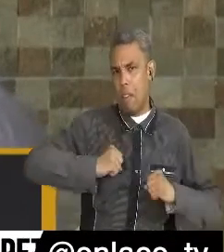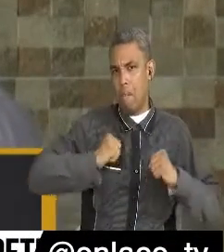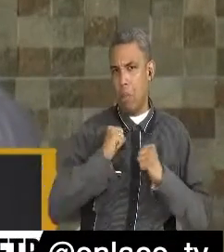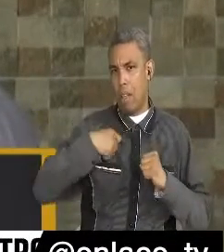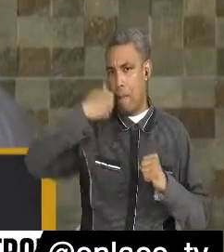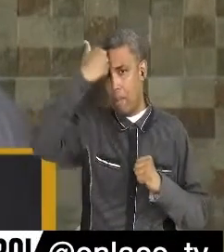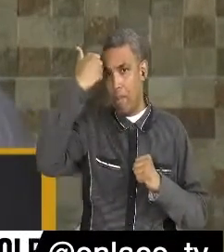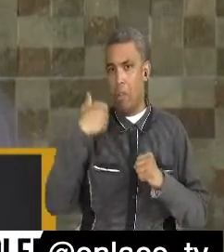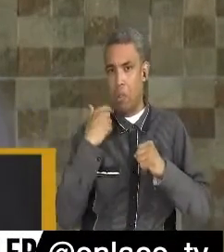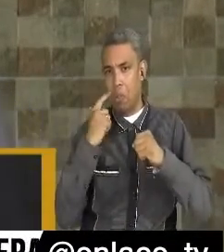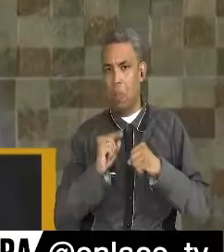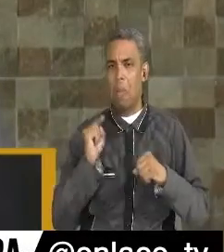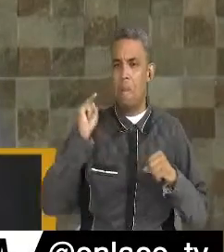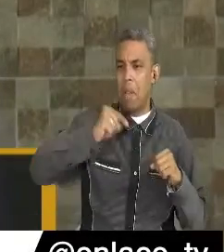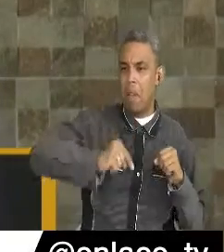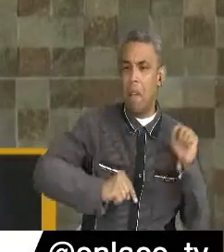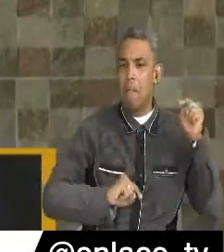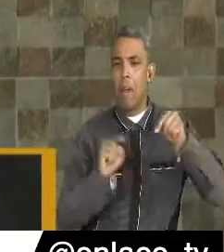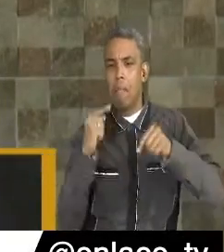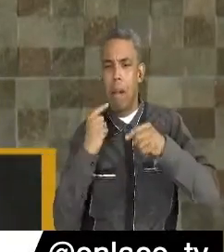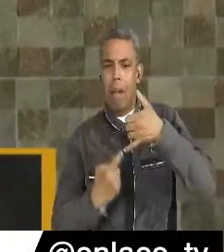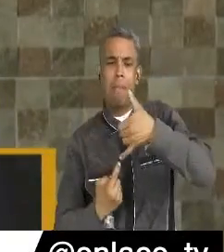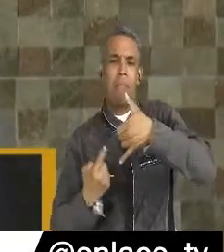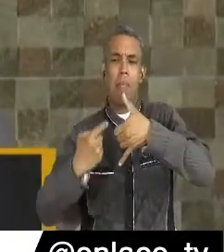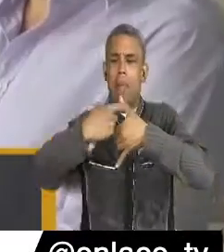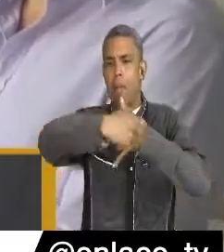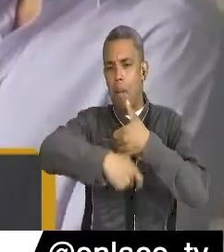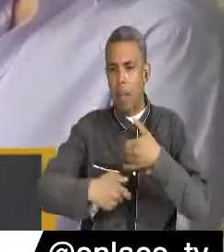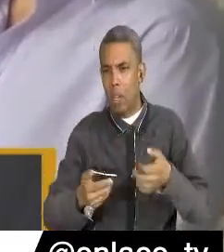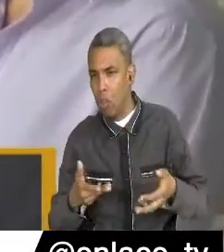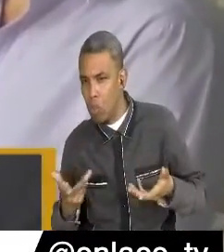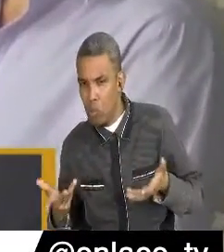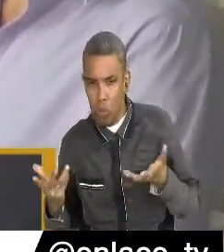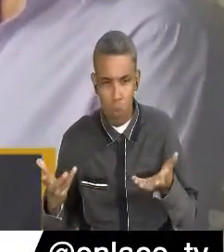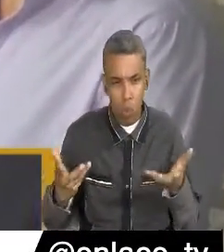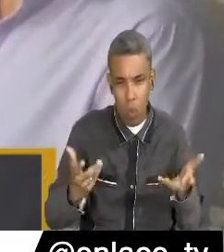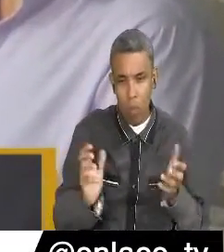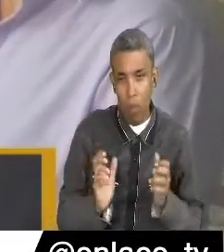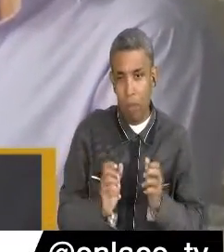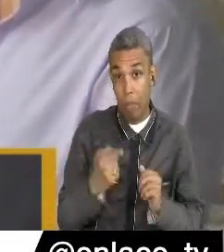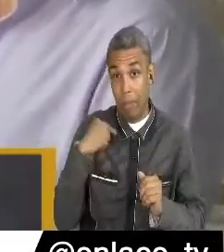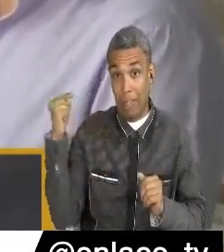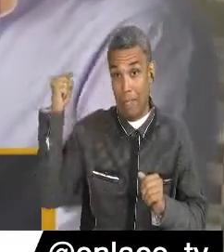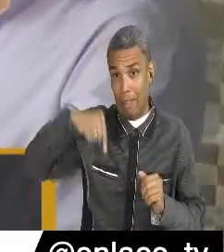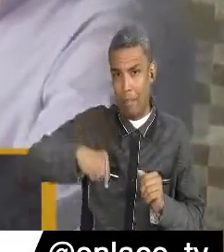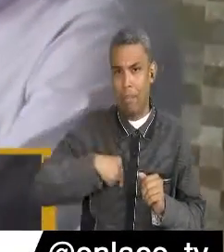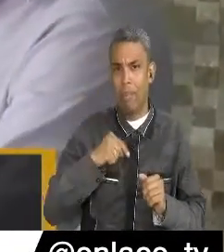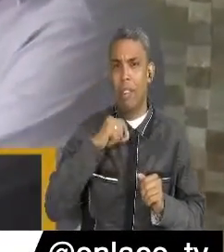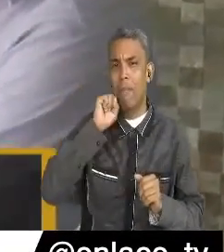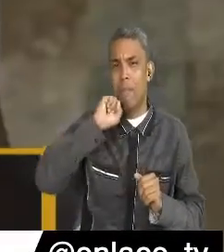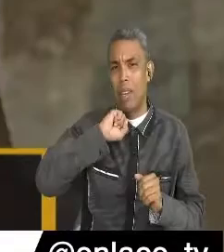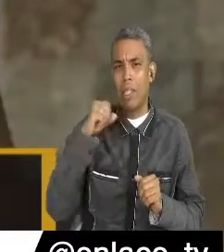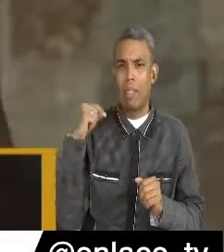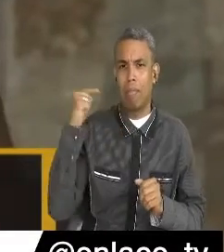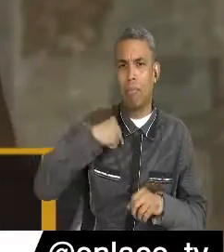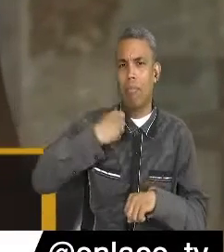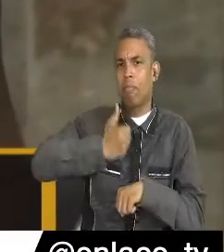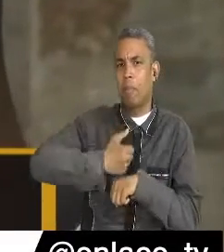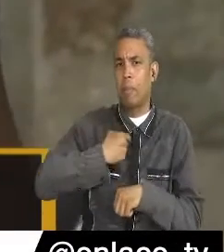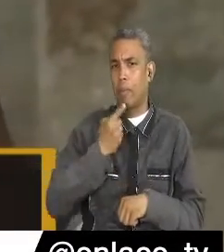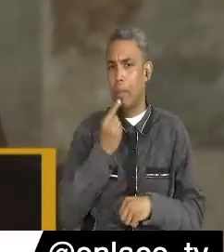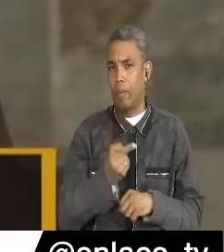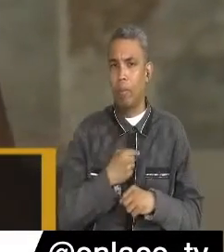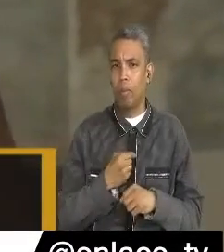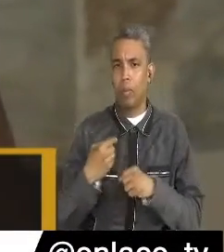el ecosistema que apoya la política de reintegración en el país. Sobre la importancia de su visita a Barranca Bermeja, el director ha destacado el compromiso que